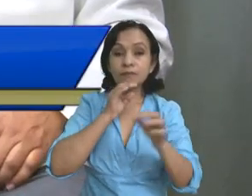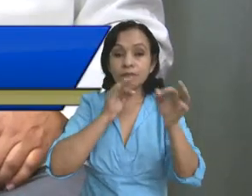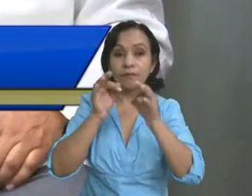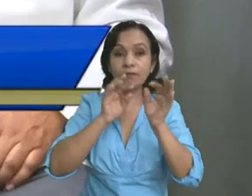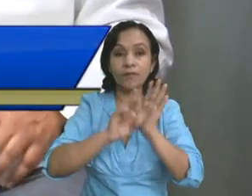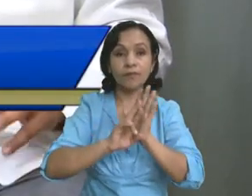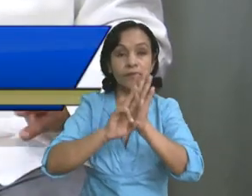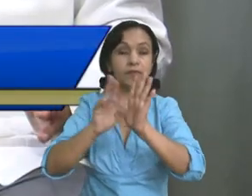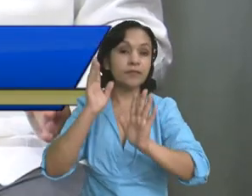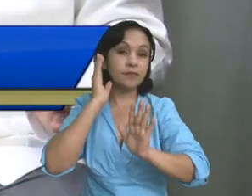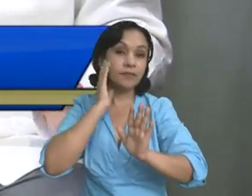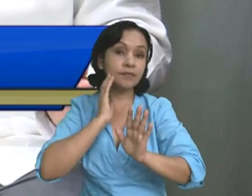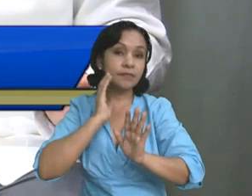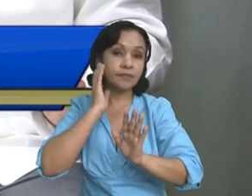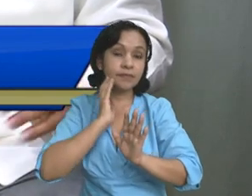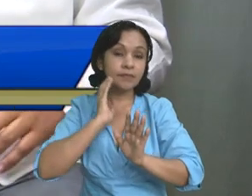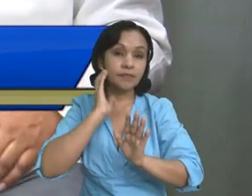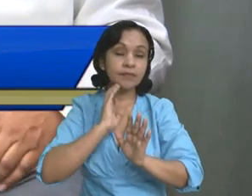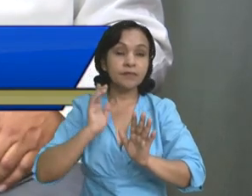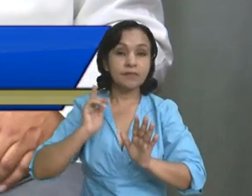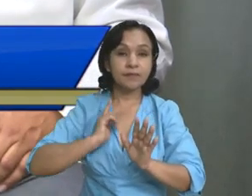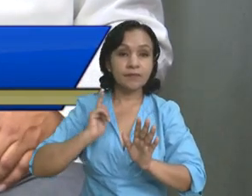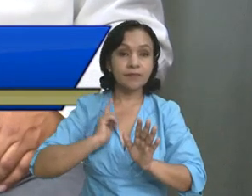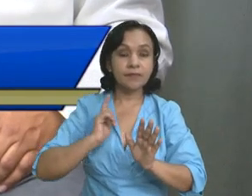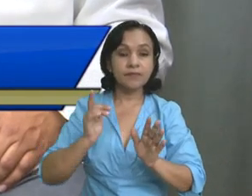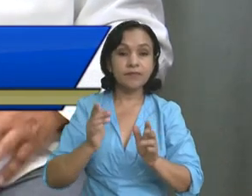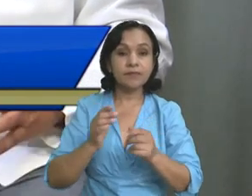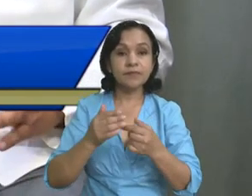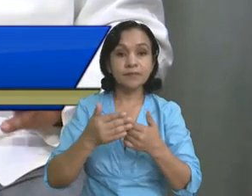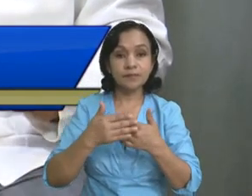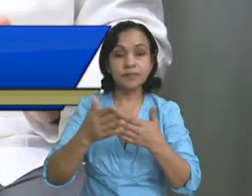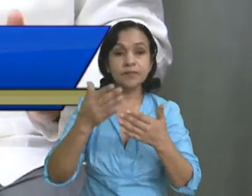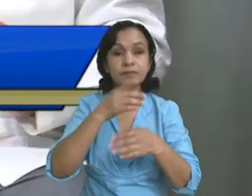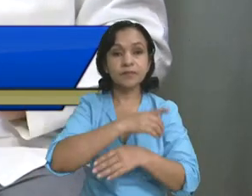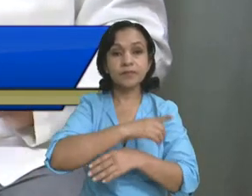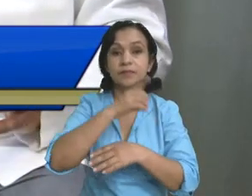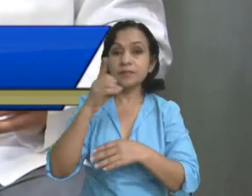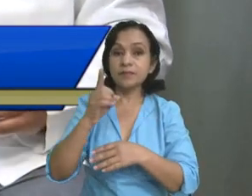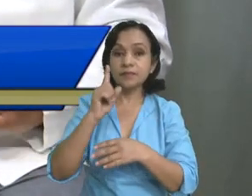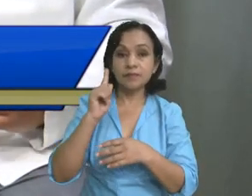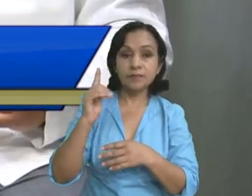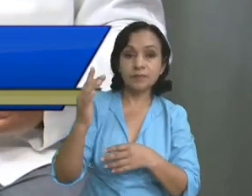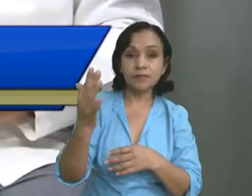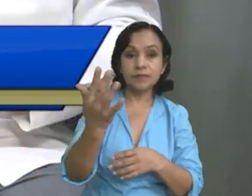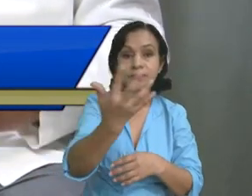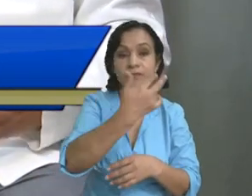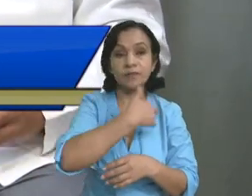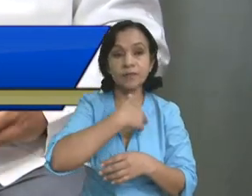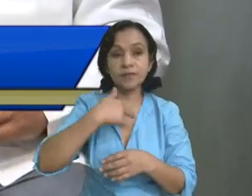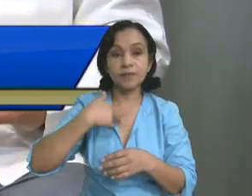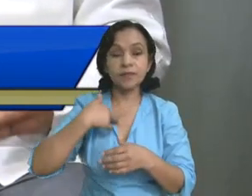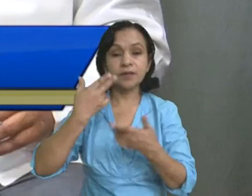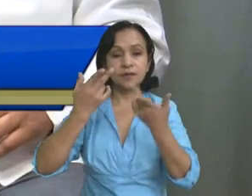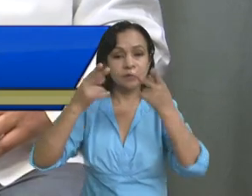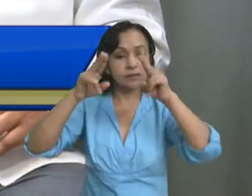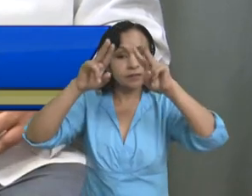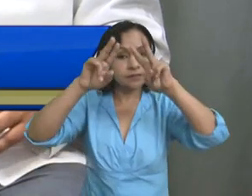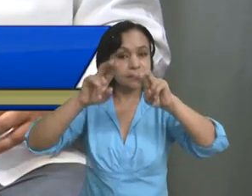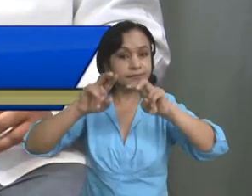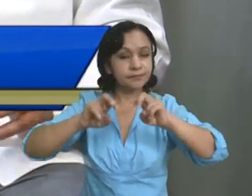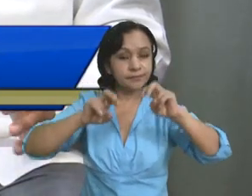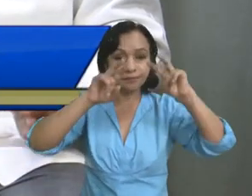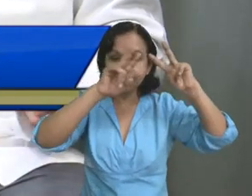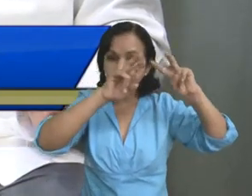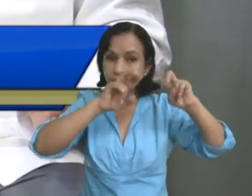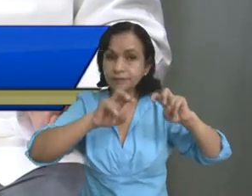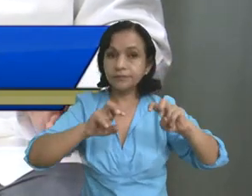anteriormente, la experiencia que hemos tenido en los últimos días en el enfrentamiento. Todo eso ha conllevado a revisar en detalle,